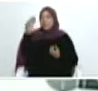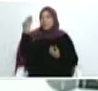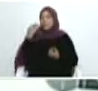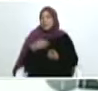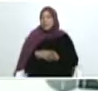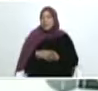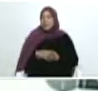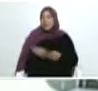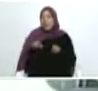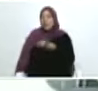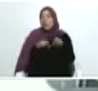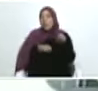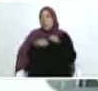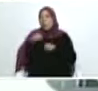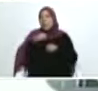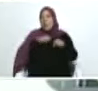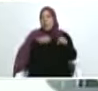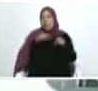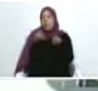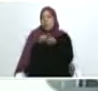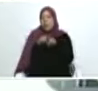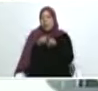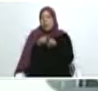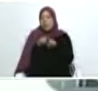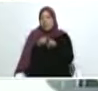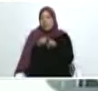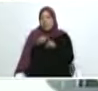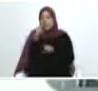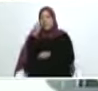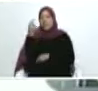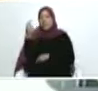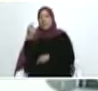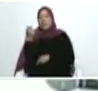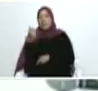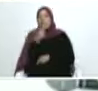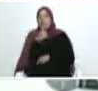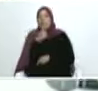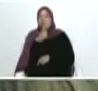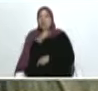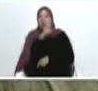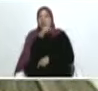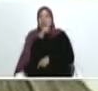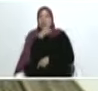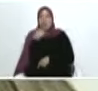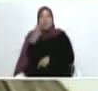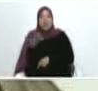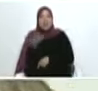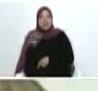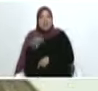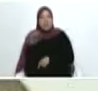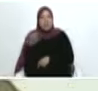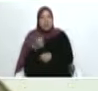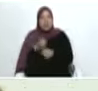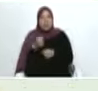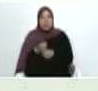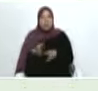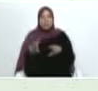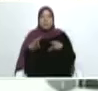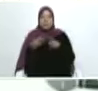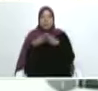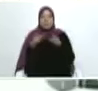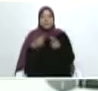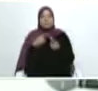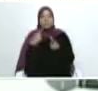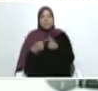El jab. Y aquí con la mano dura, ¡ping! Knockout. Siempre, en todas las batallas.